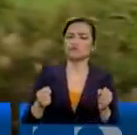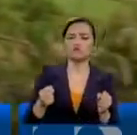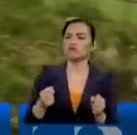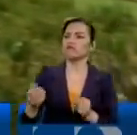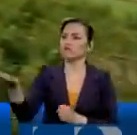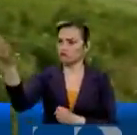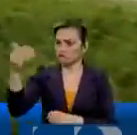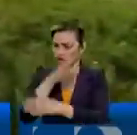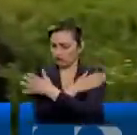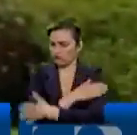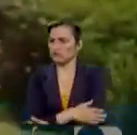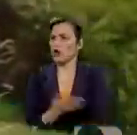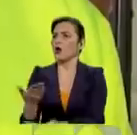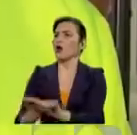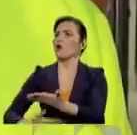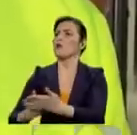el momento del registro únicamente